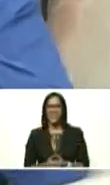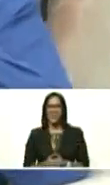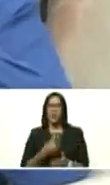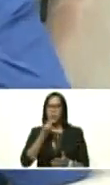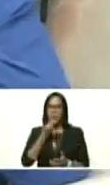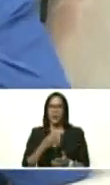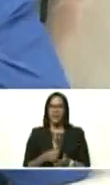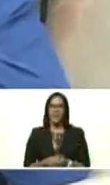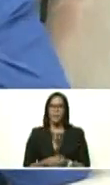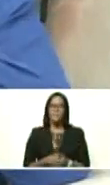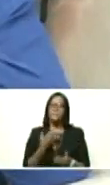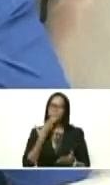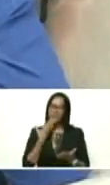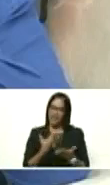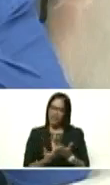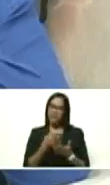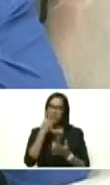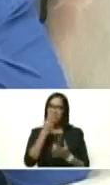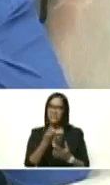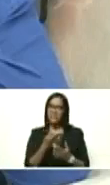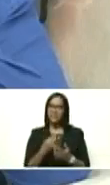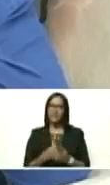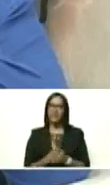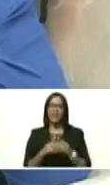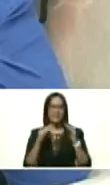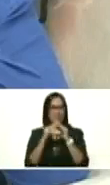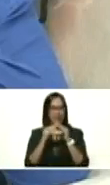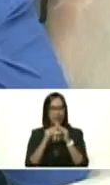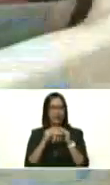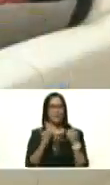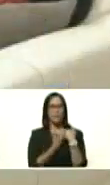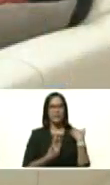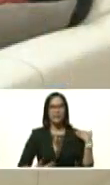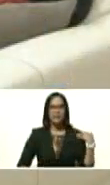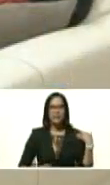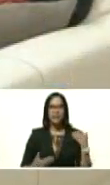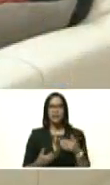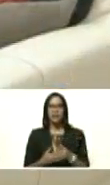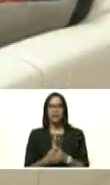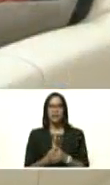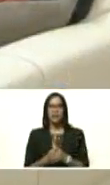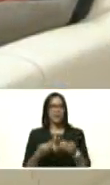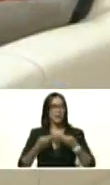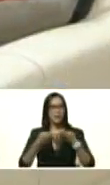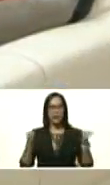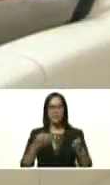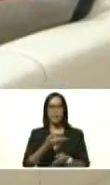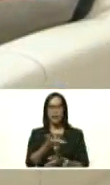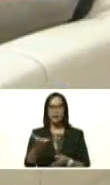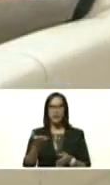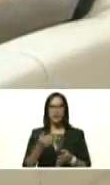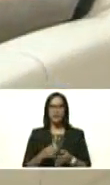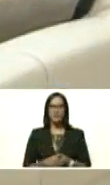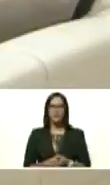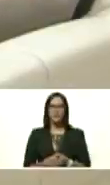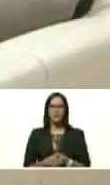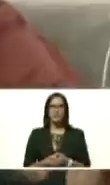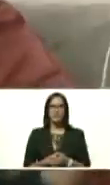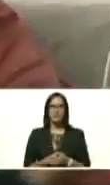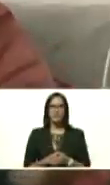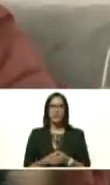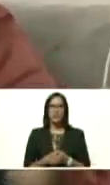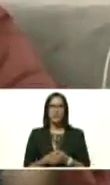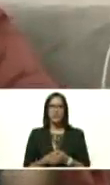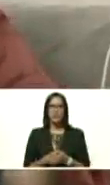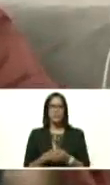Bueno. Les agradezco esta visita. Esta casa presidencial está de puertas abiertas para ustedes, los artistas. Muchas gracias. Para muchas